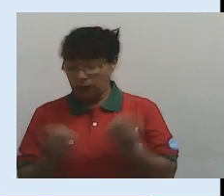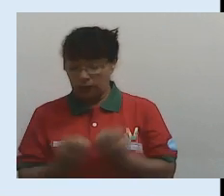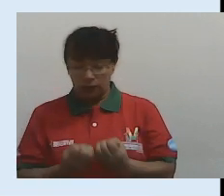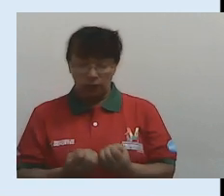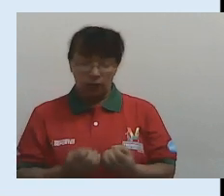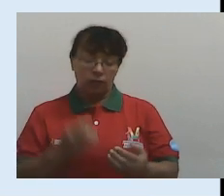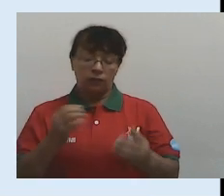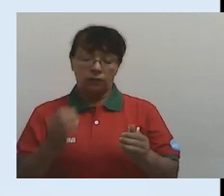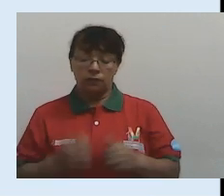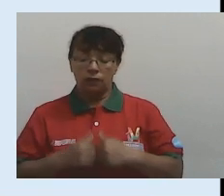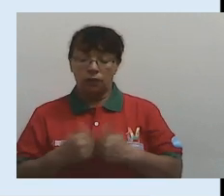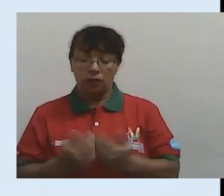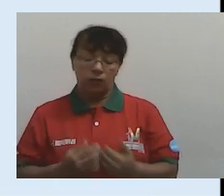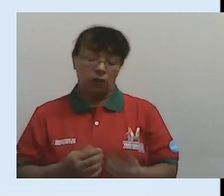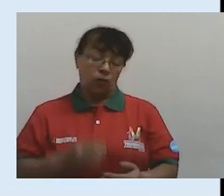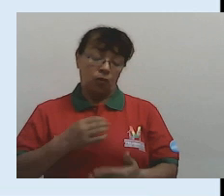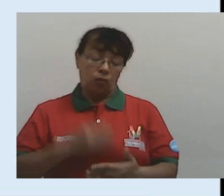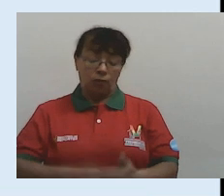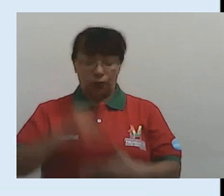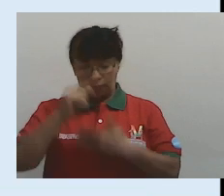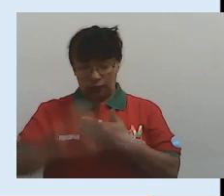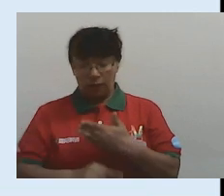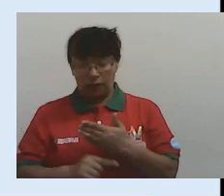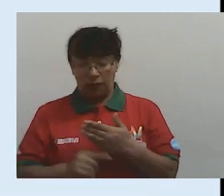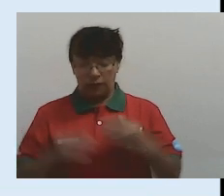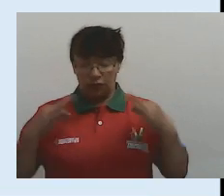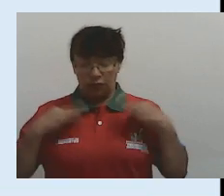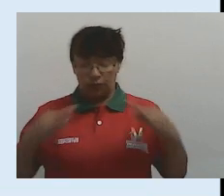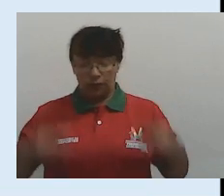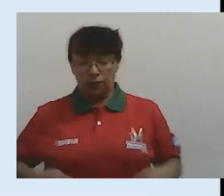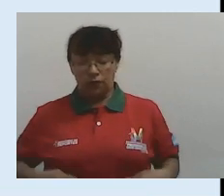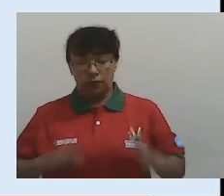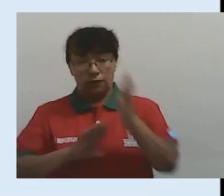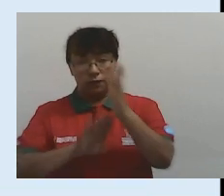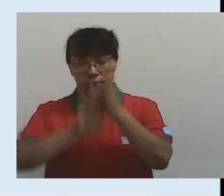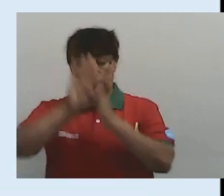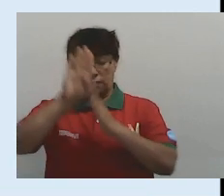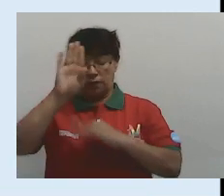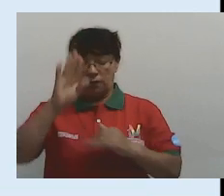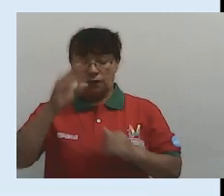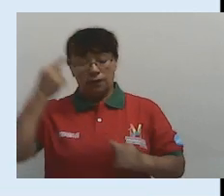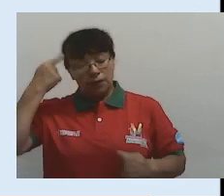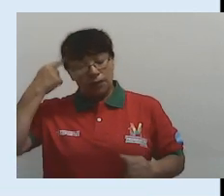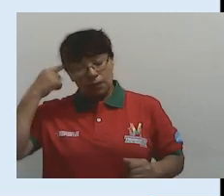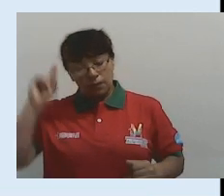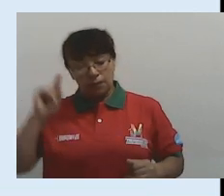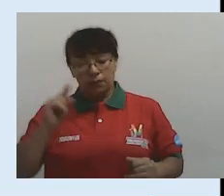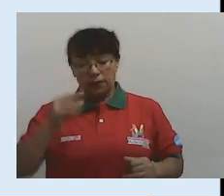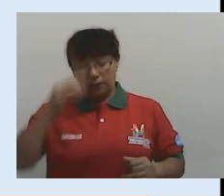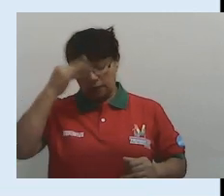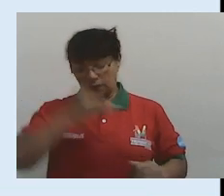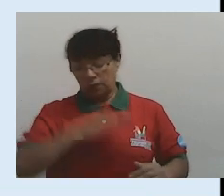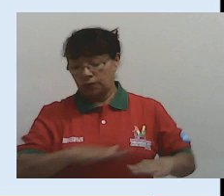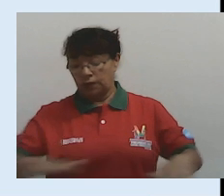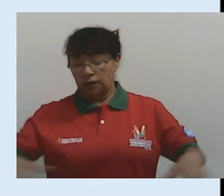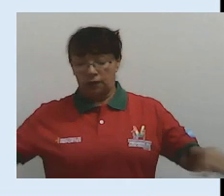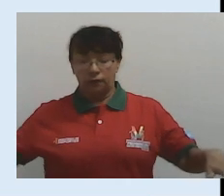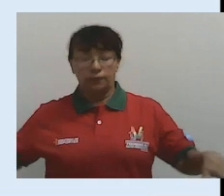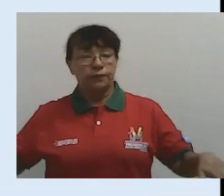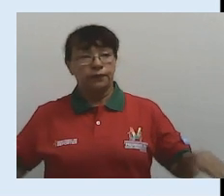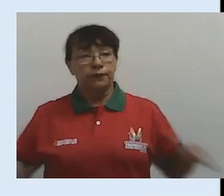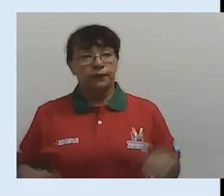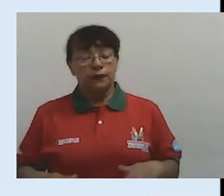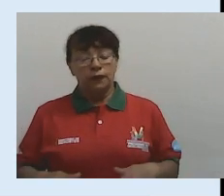programa de formación y desarrollo para los niños, varios sistemas y principios. Uno de los principios es que